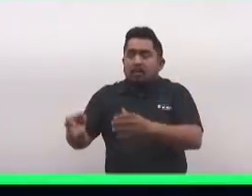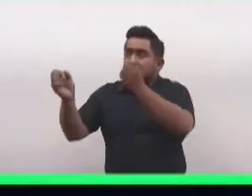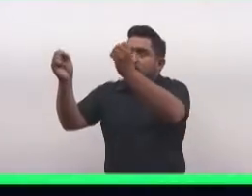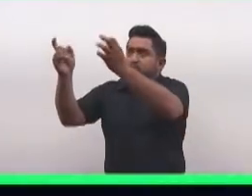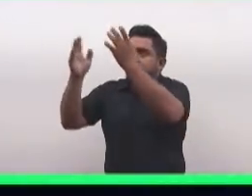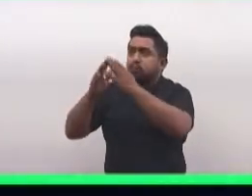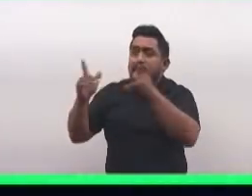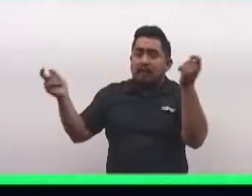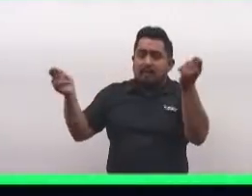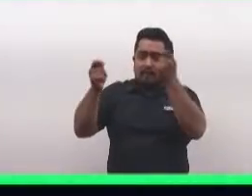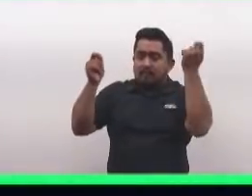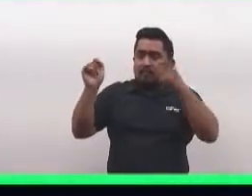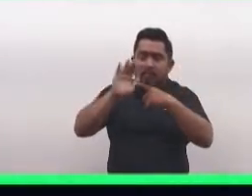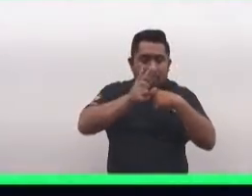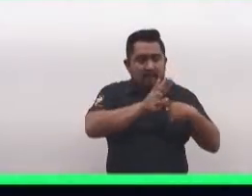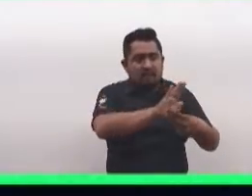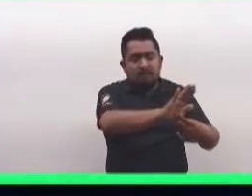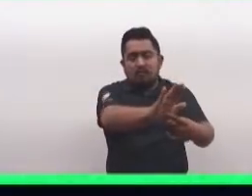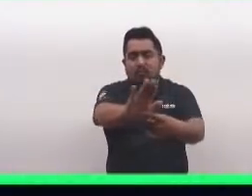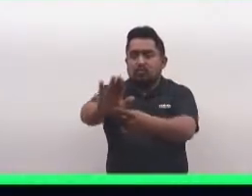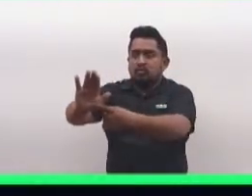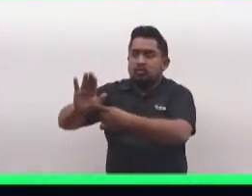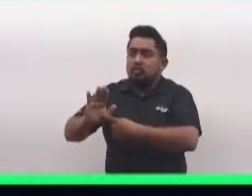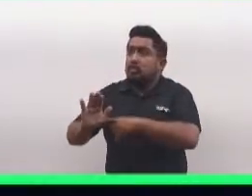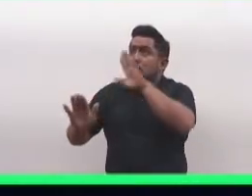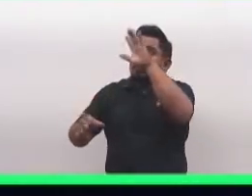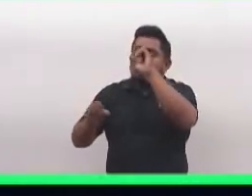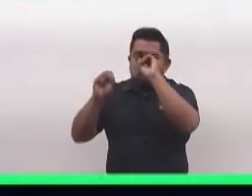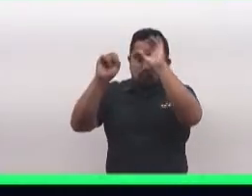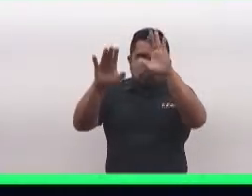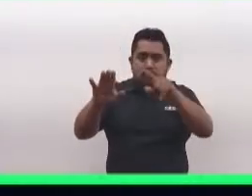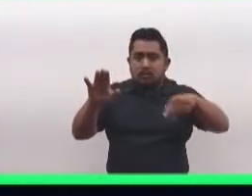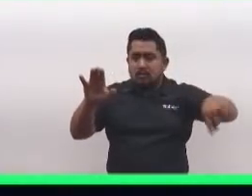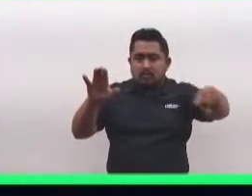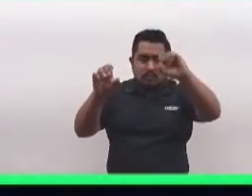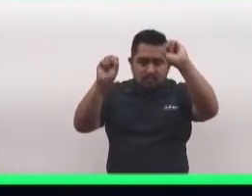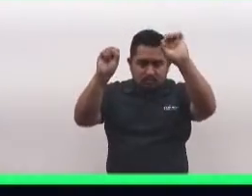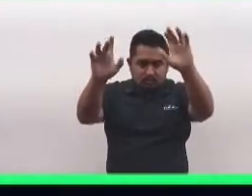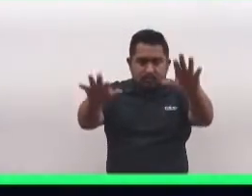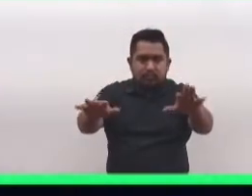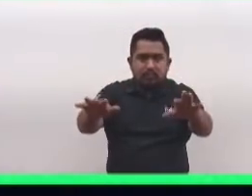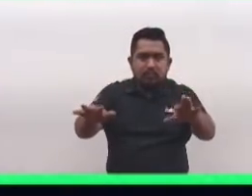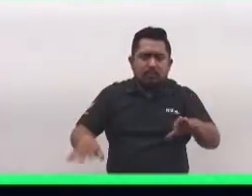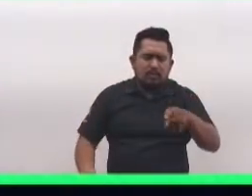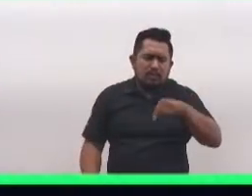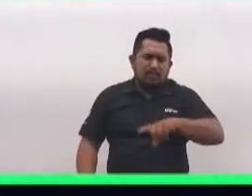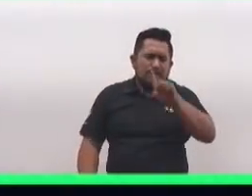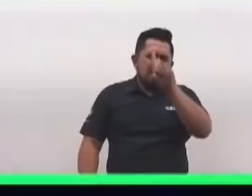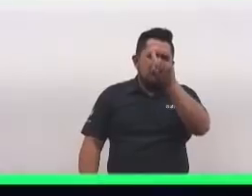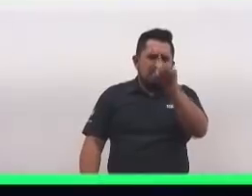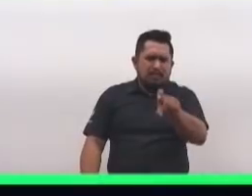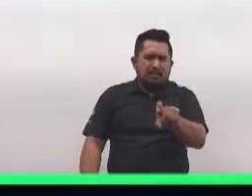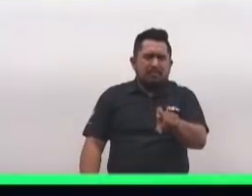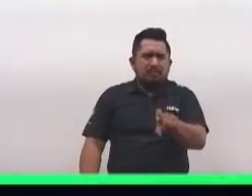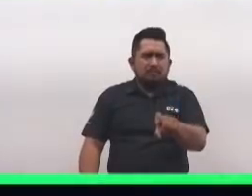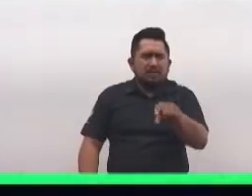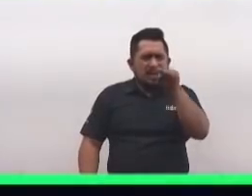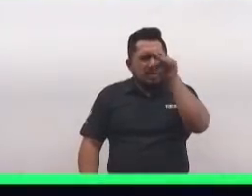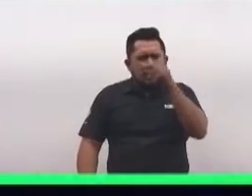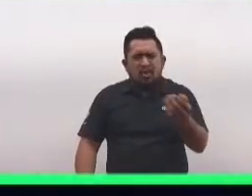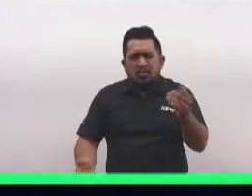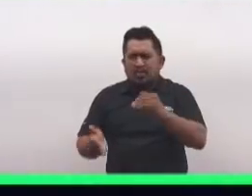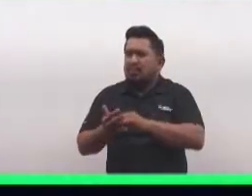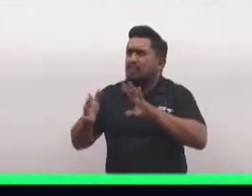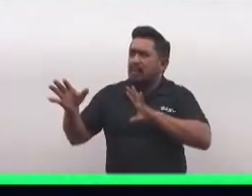su gloria sea conocida y sus bendiciones estén sobre nosotros te pregunto el día de hoy no te gustaría